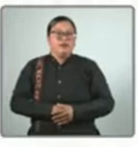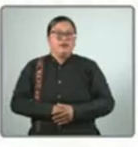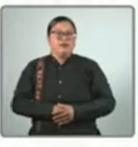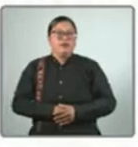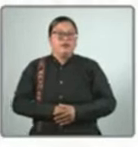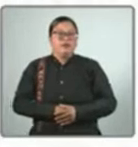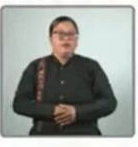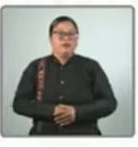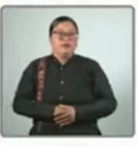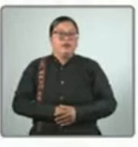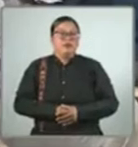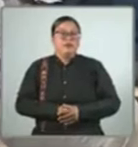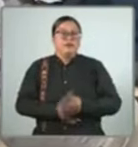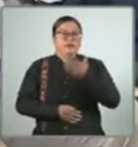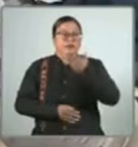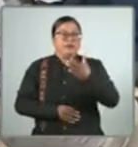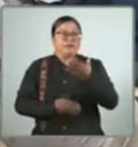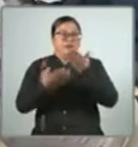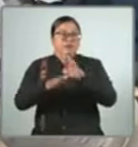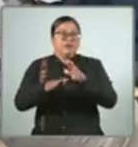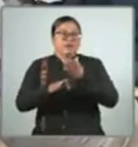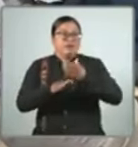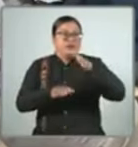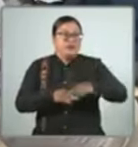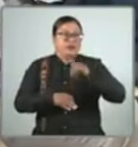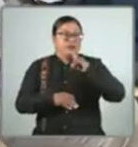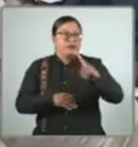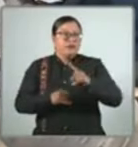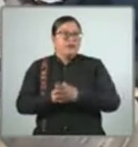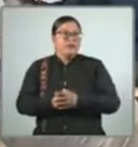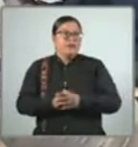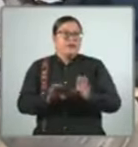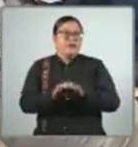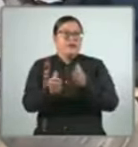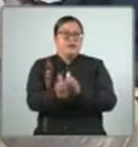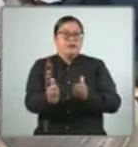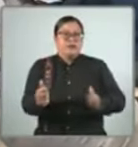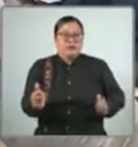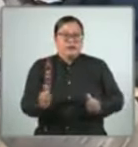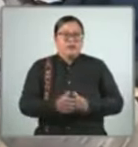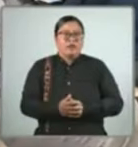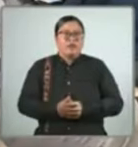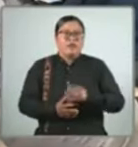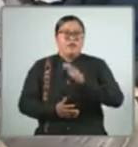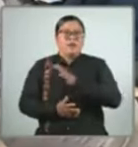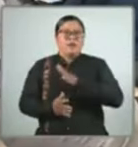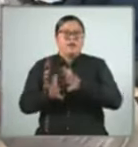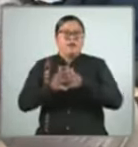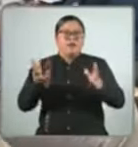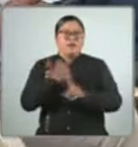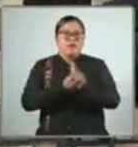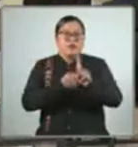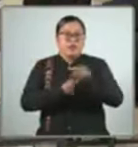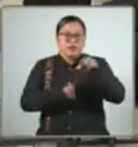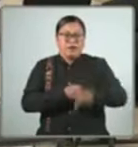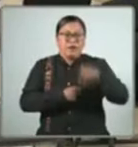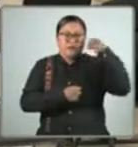Bien. En lo que respecta a lo que tú decías del rezago, tenemos un problema. Oaxaca